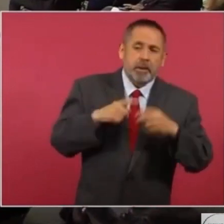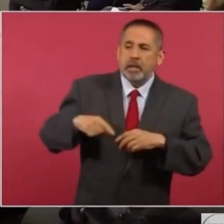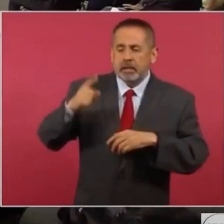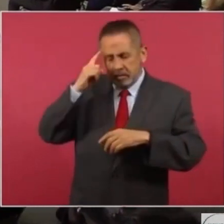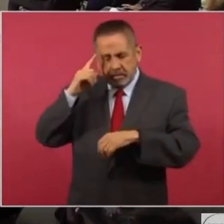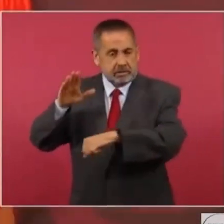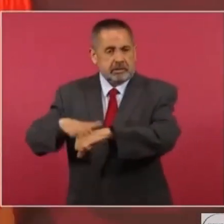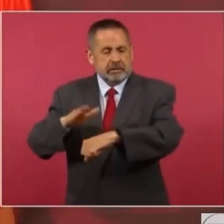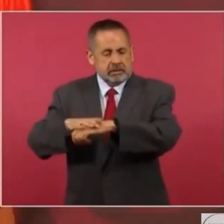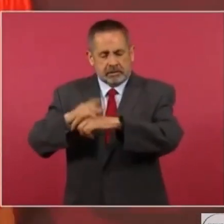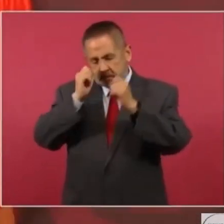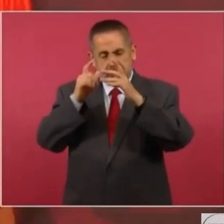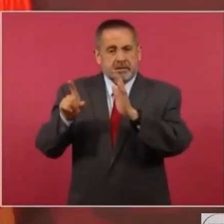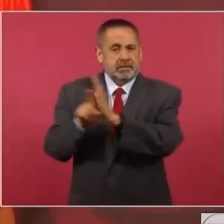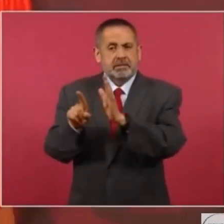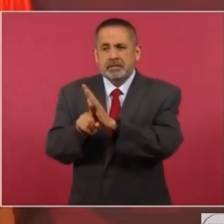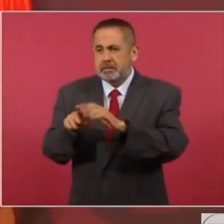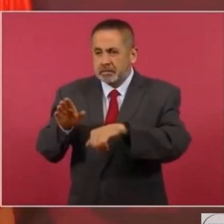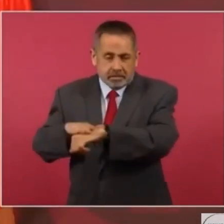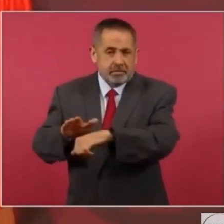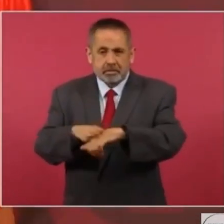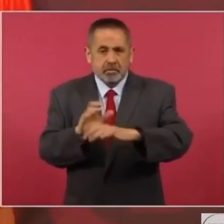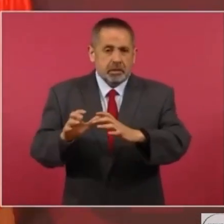Sonó la alarma.